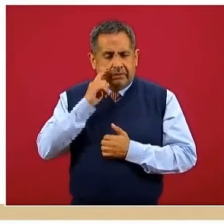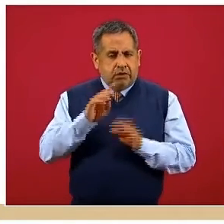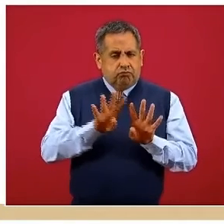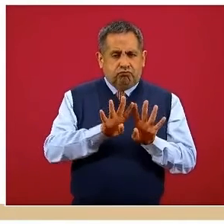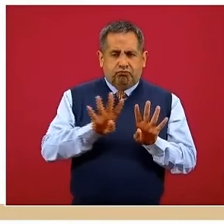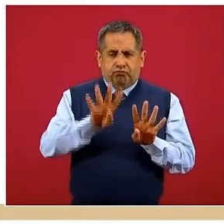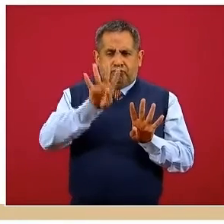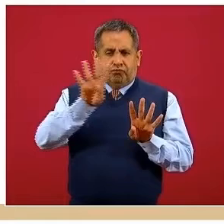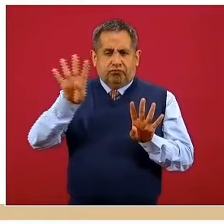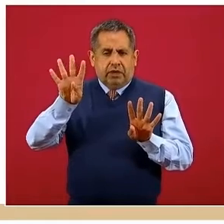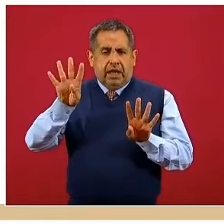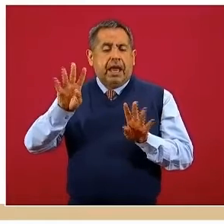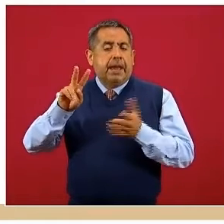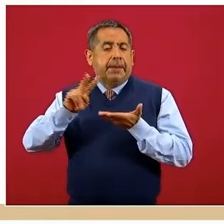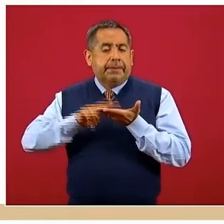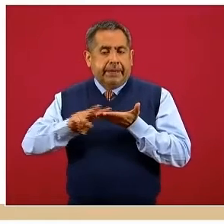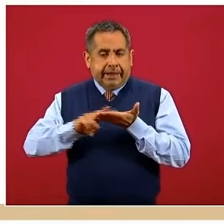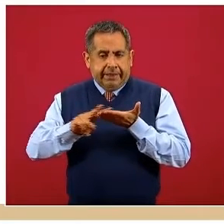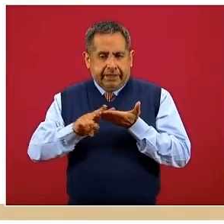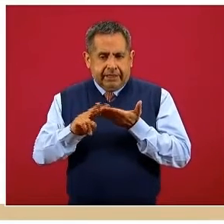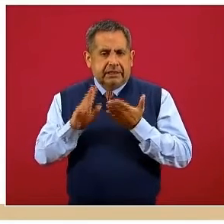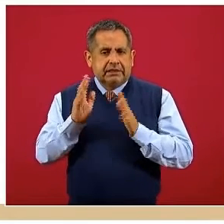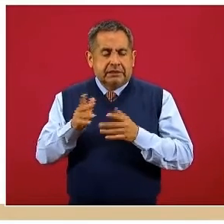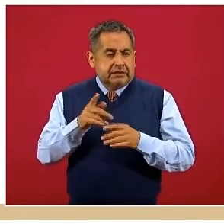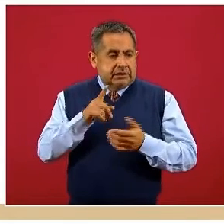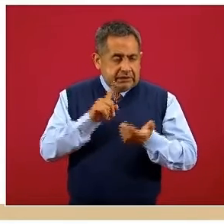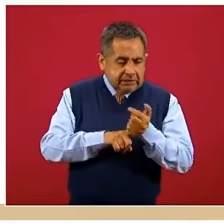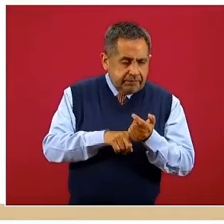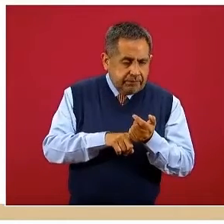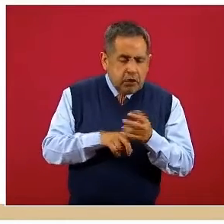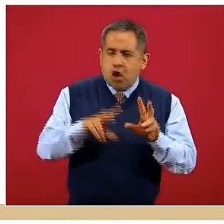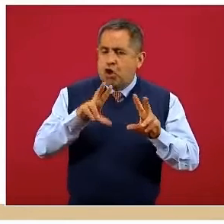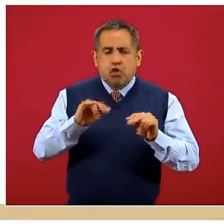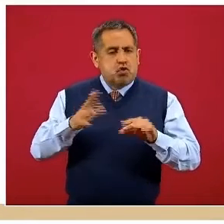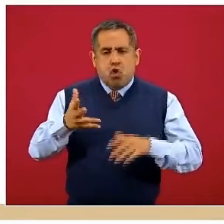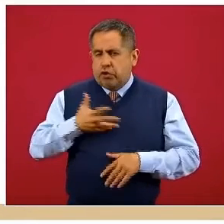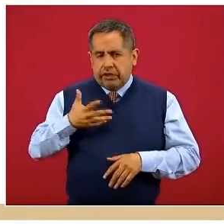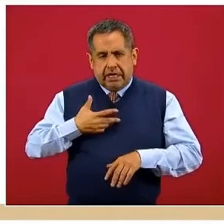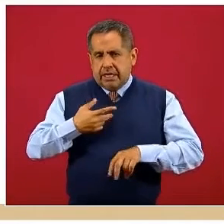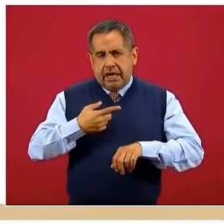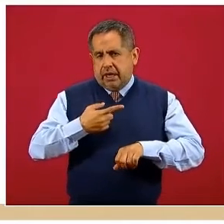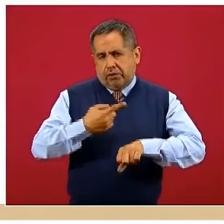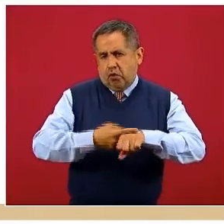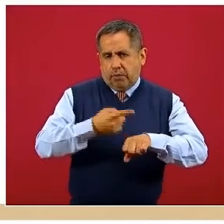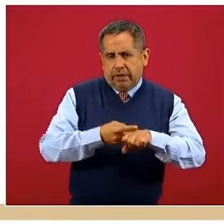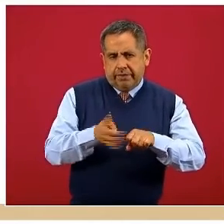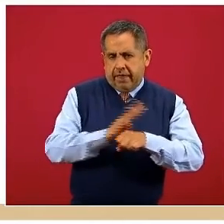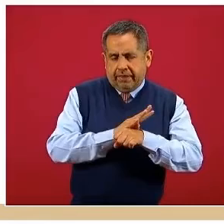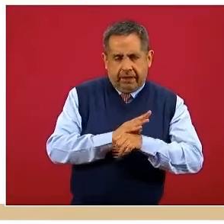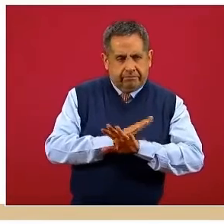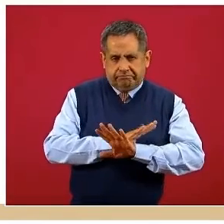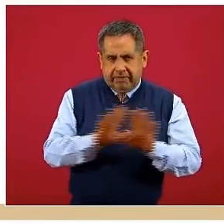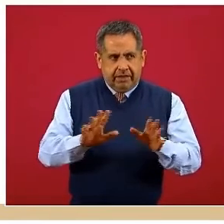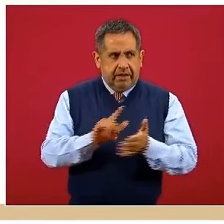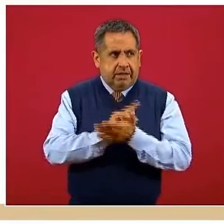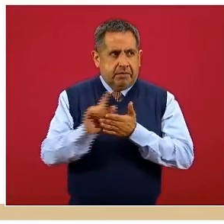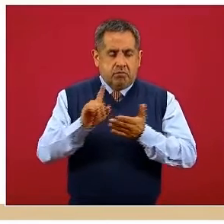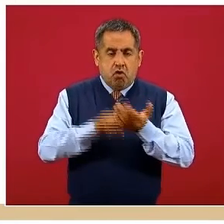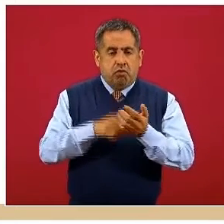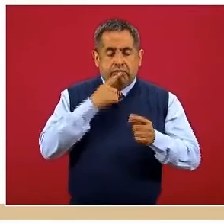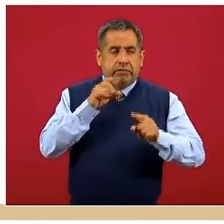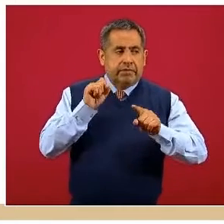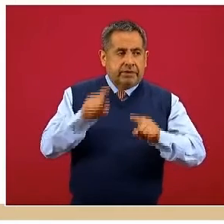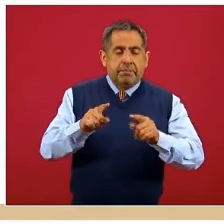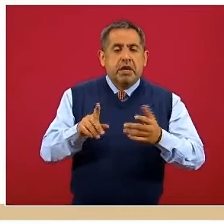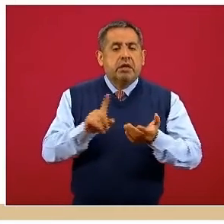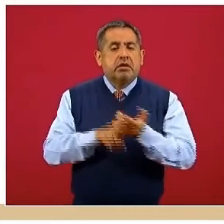color verde, y son aquellas que ya dieron negativo a la prueba de laboratorio. Así también en